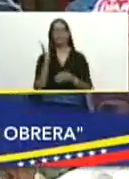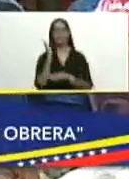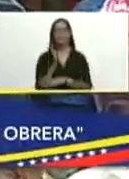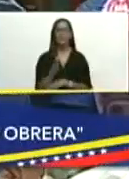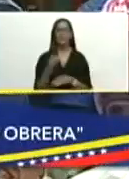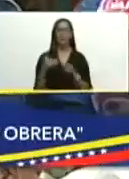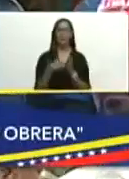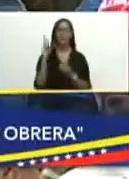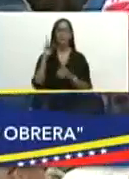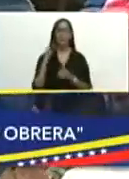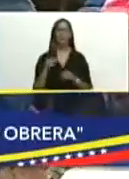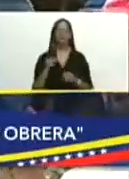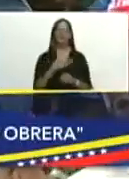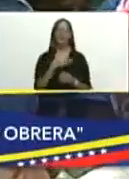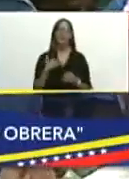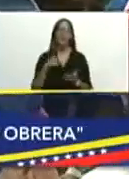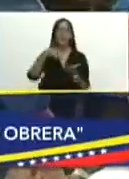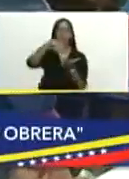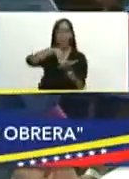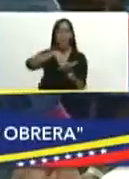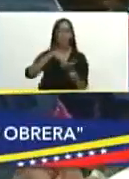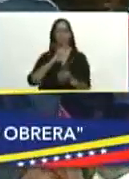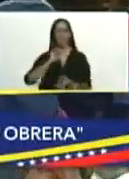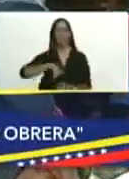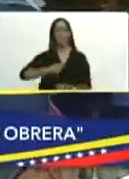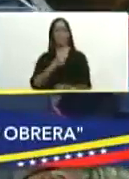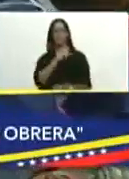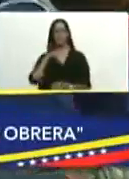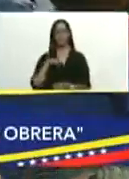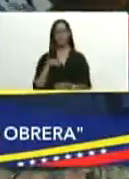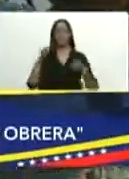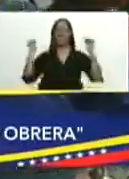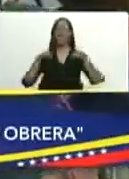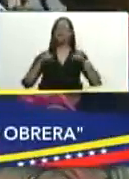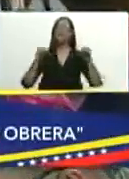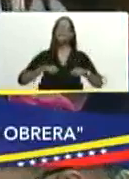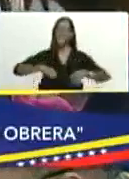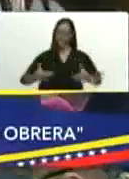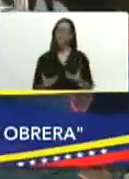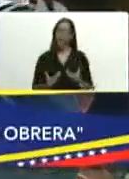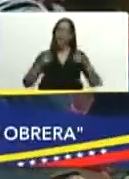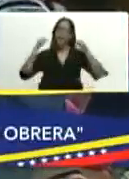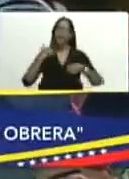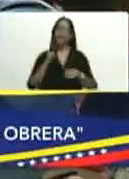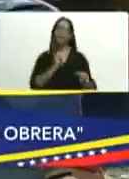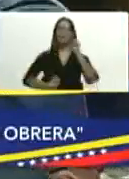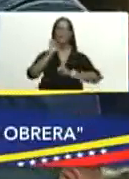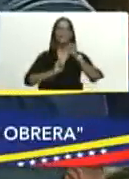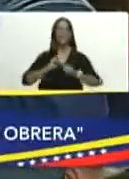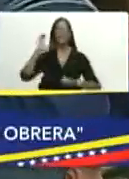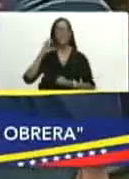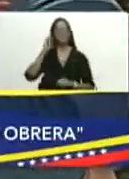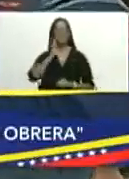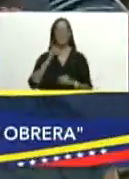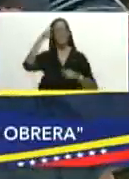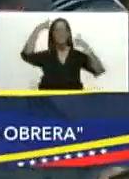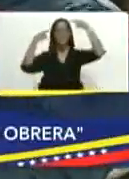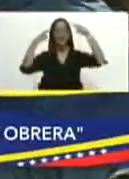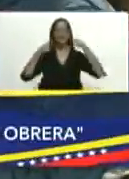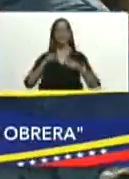quisieron arrodillarnos y no podrán con nosotros bastante obreros hay aquí bastante hay aquí para defender la patria de Bolívar y de Chávez